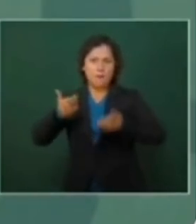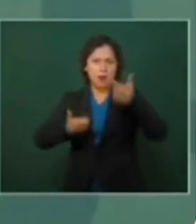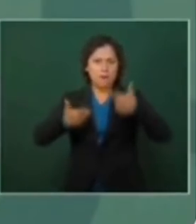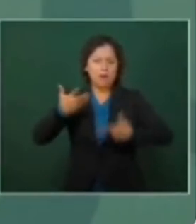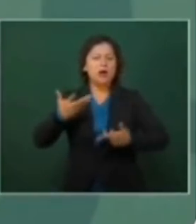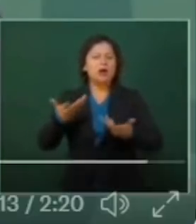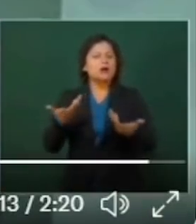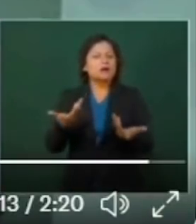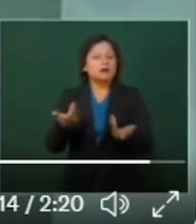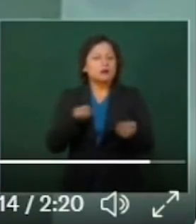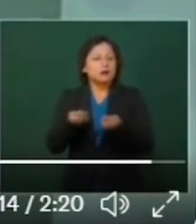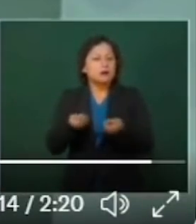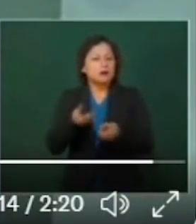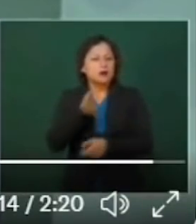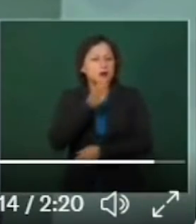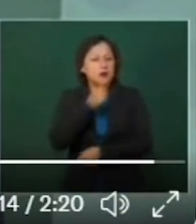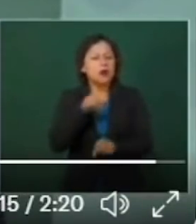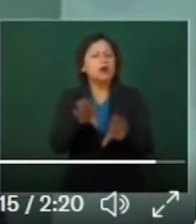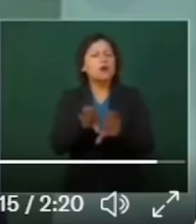sí